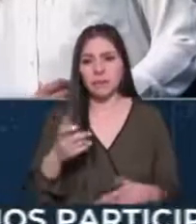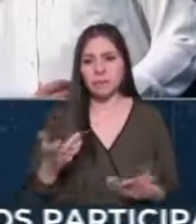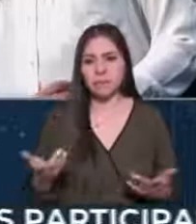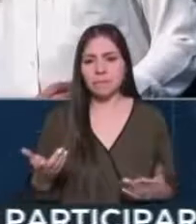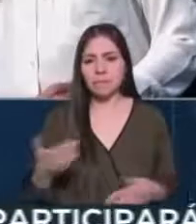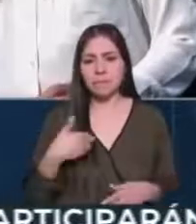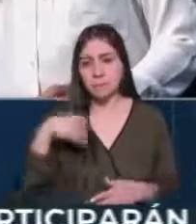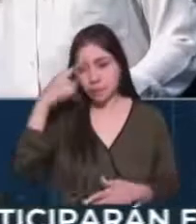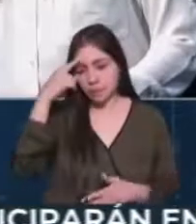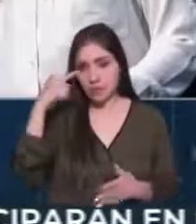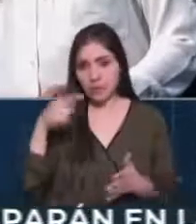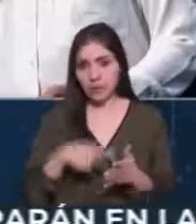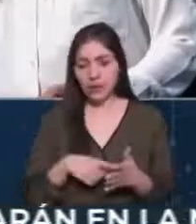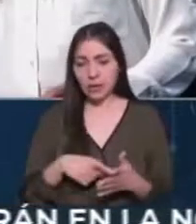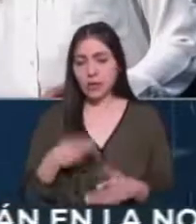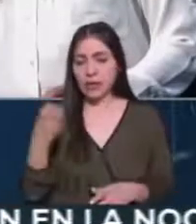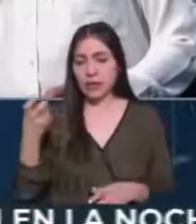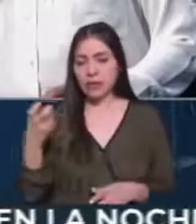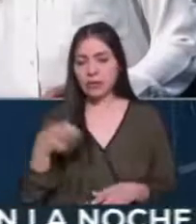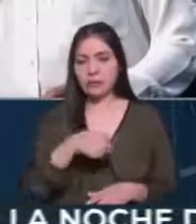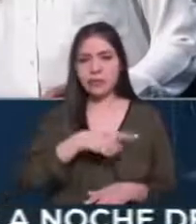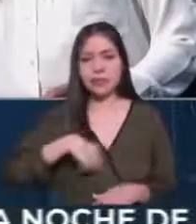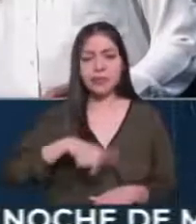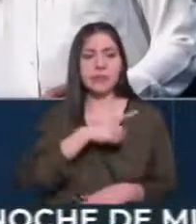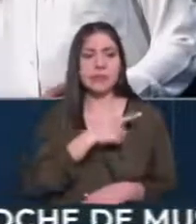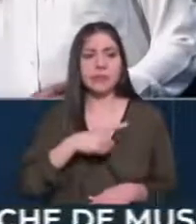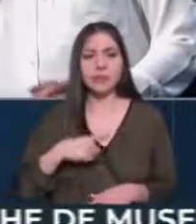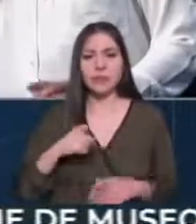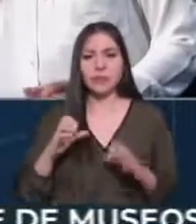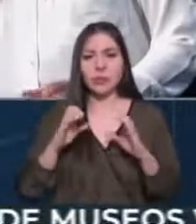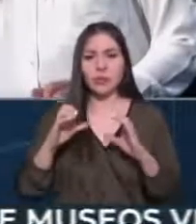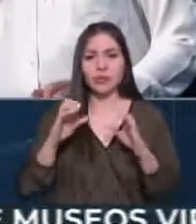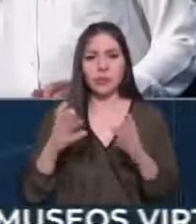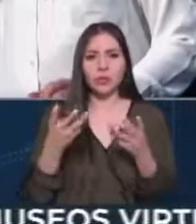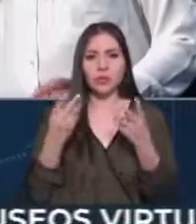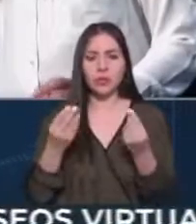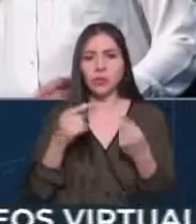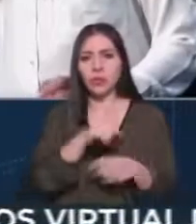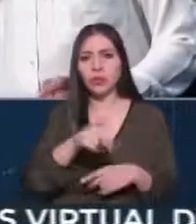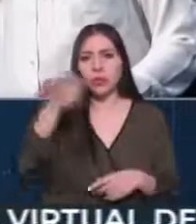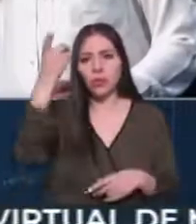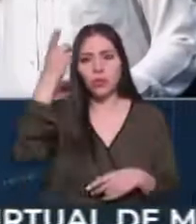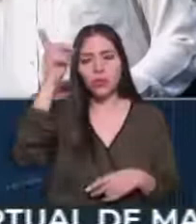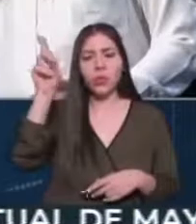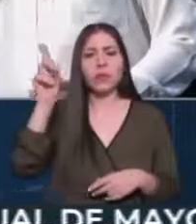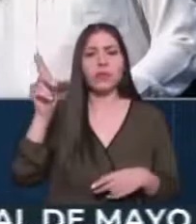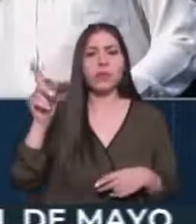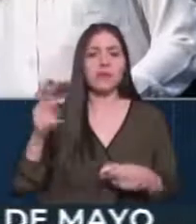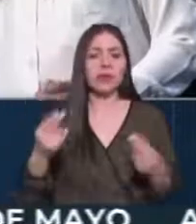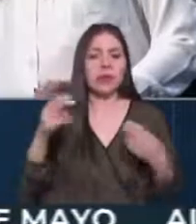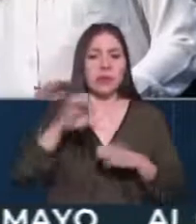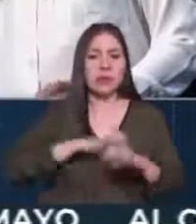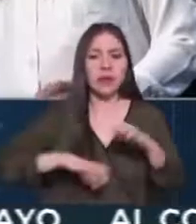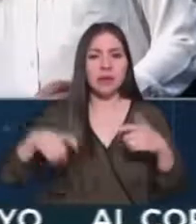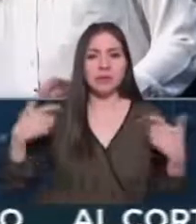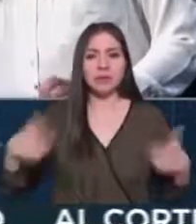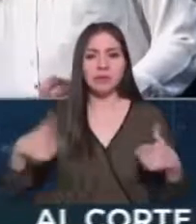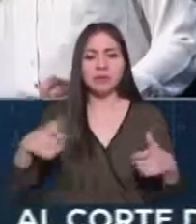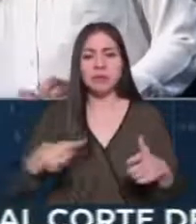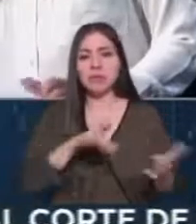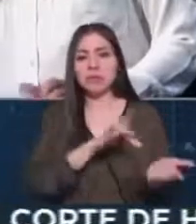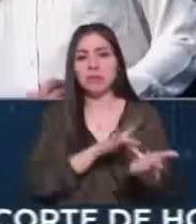ahí ese punto donde tenemos que tener mucho cuidado de estos empresarios, estos traficantes de influencias que ahora también, como